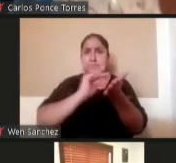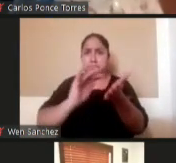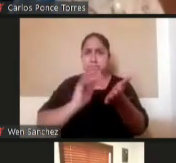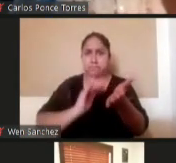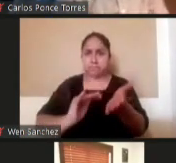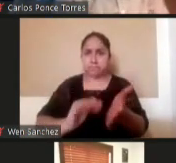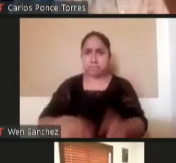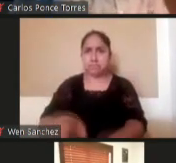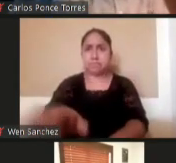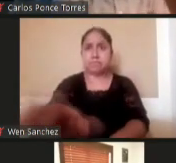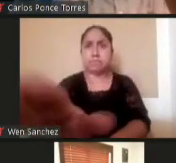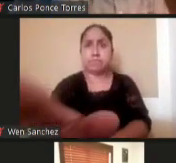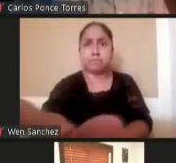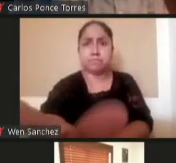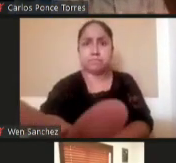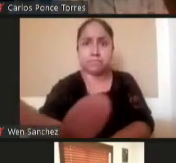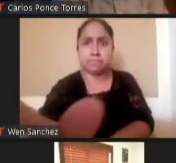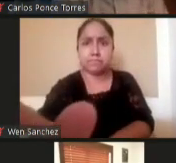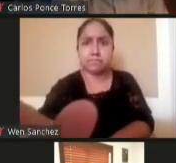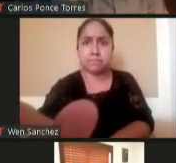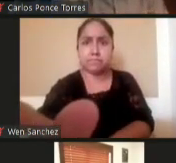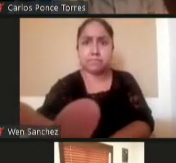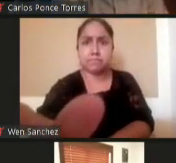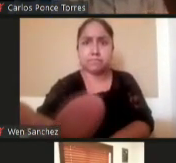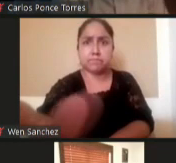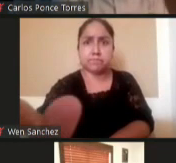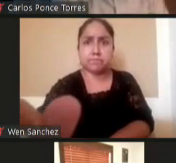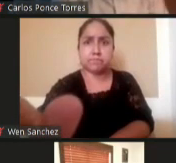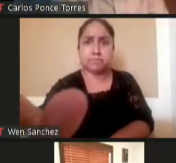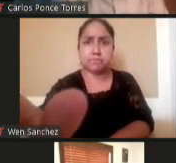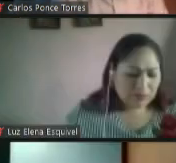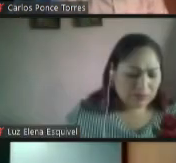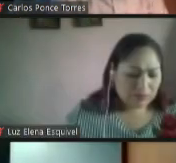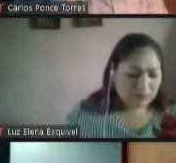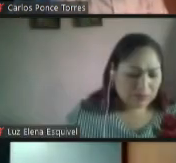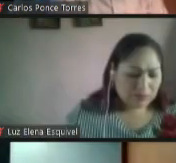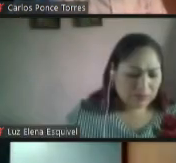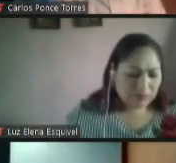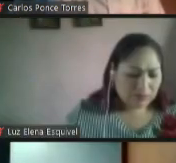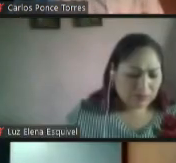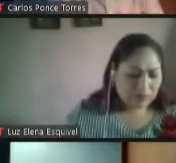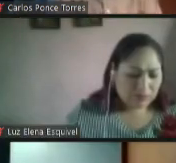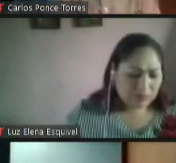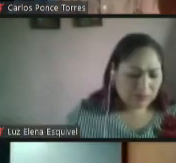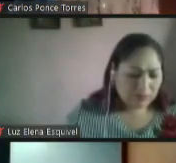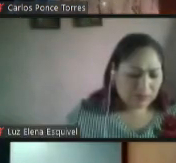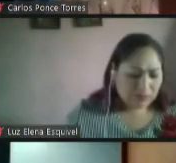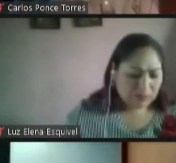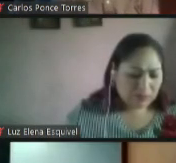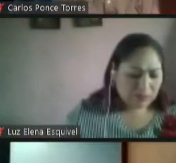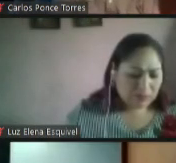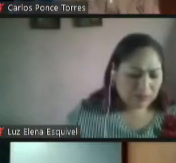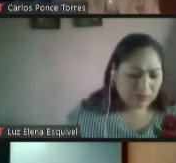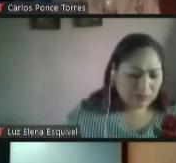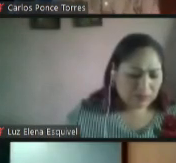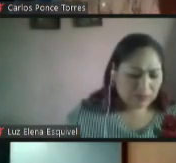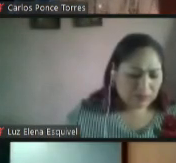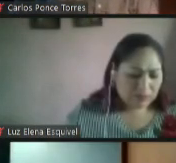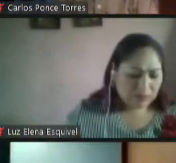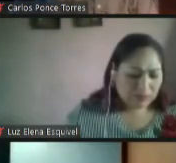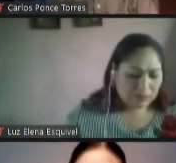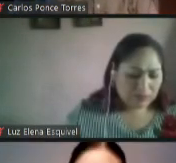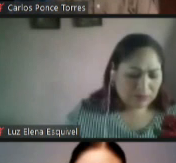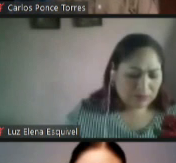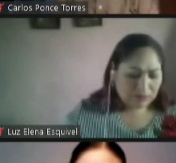Para desahogar el noveno asunto del orden del día, doy lectura al proyecto de acuerdo propuesto, cuyos resolutivos son los